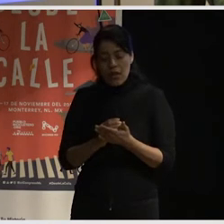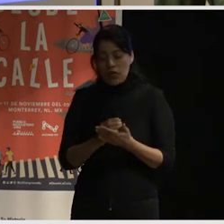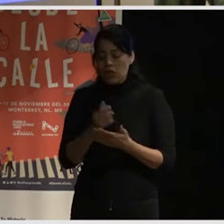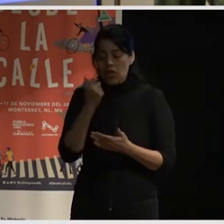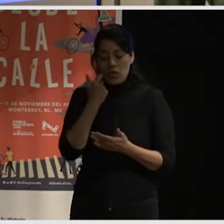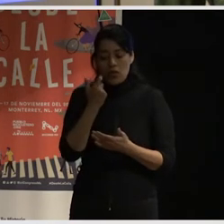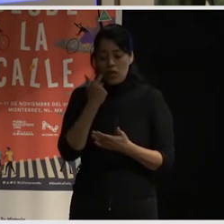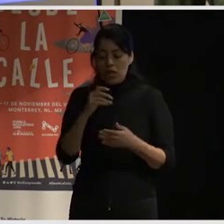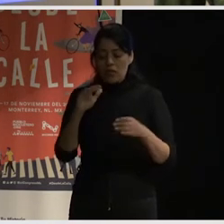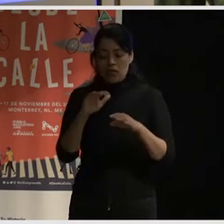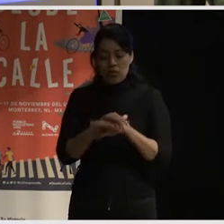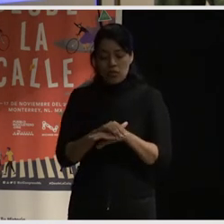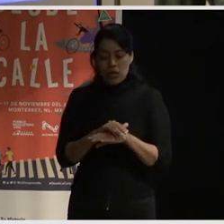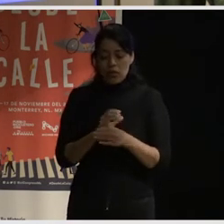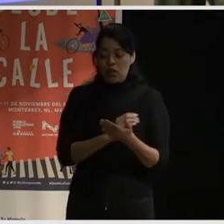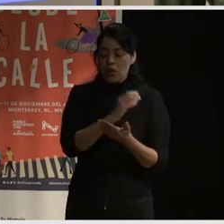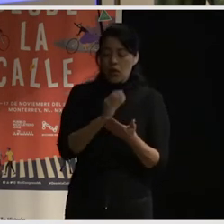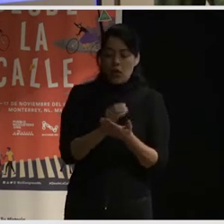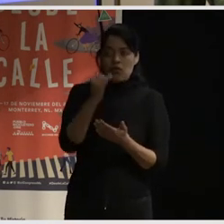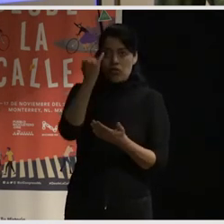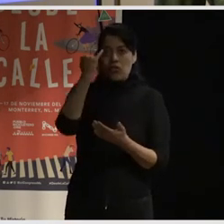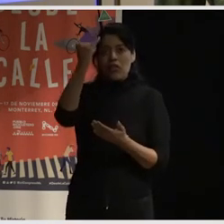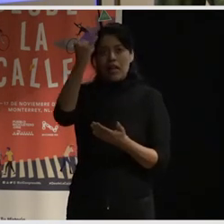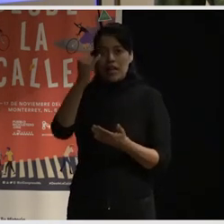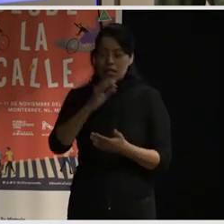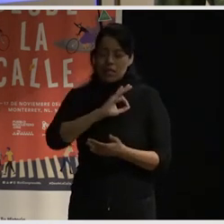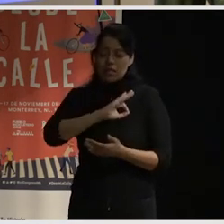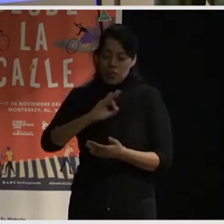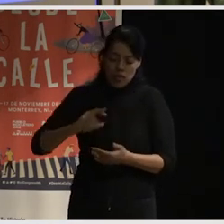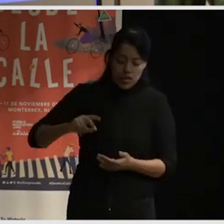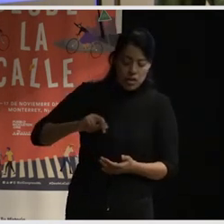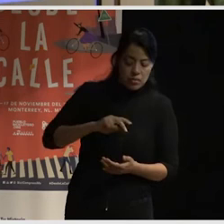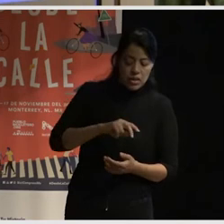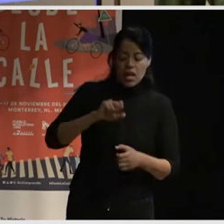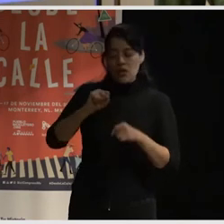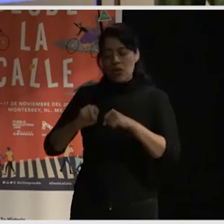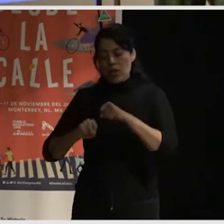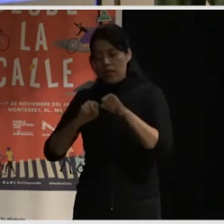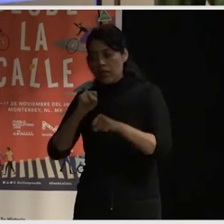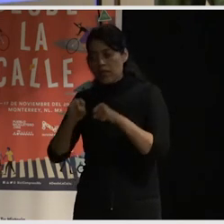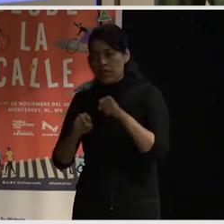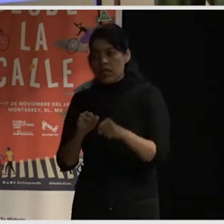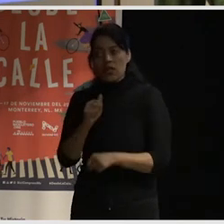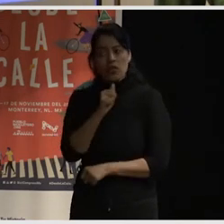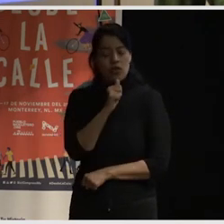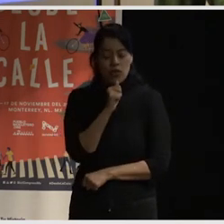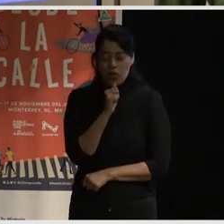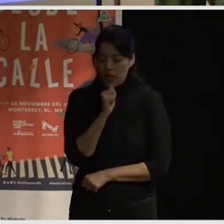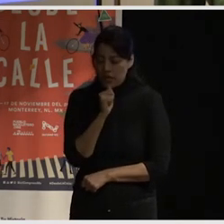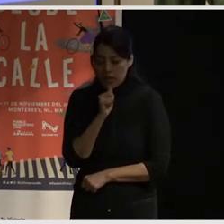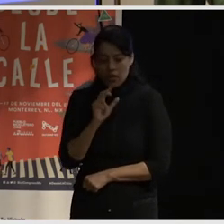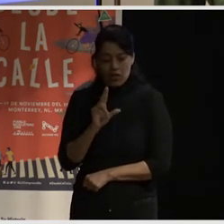la ciudad ideal es una ciudad en la que se puede andar caminando en la que podamos andar en bicicleta todavía no llegamos a